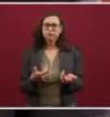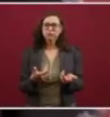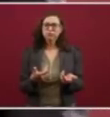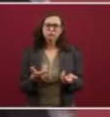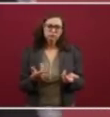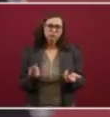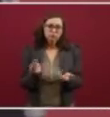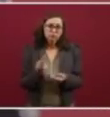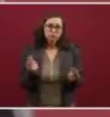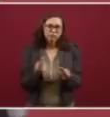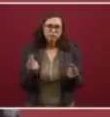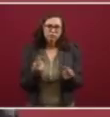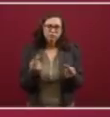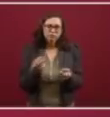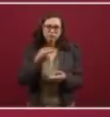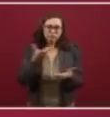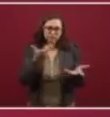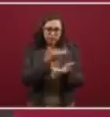producir la urea,